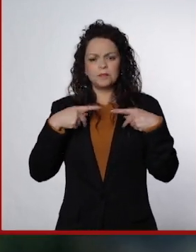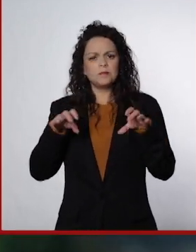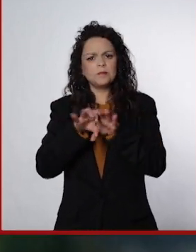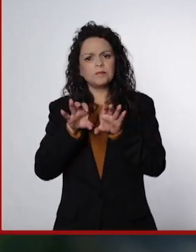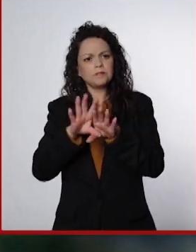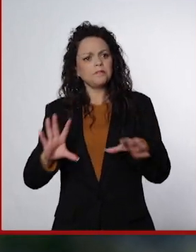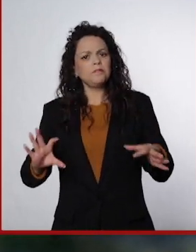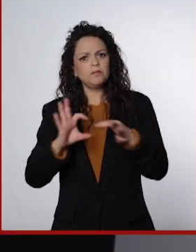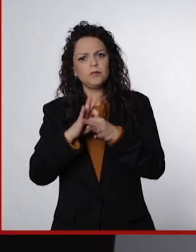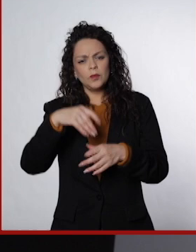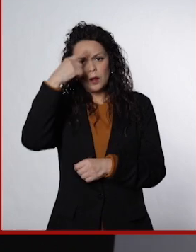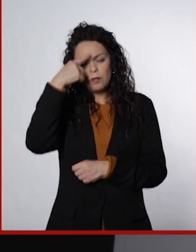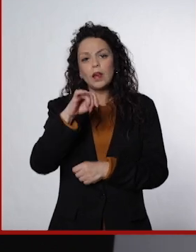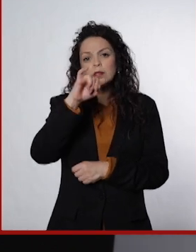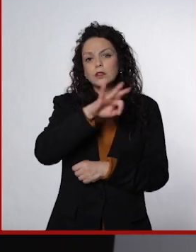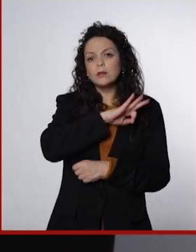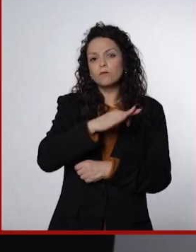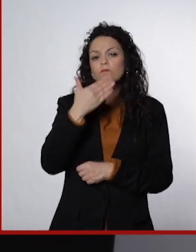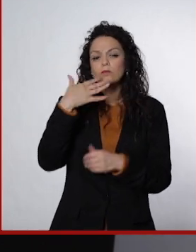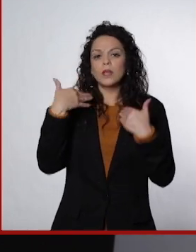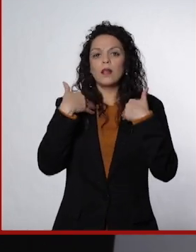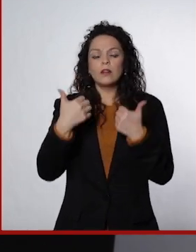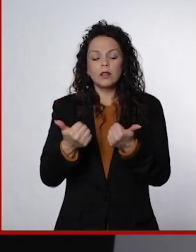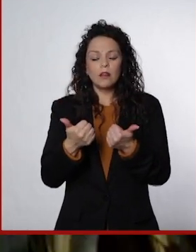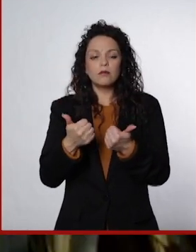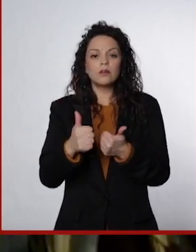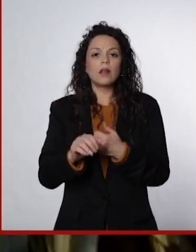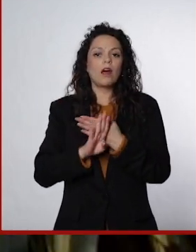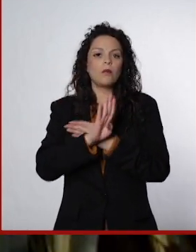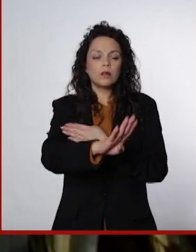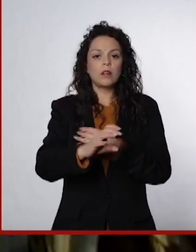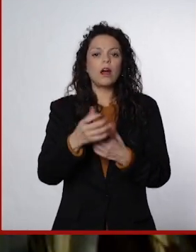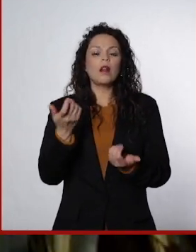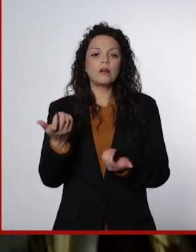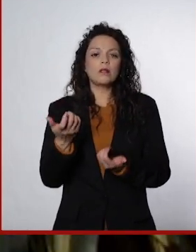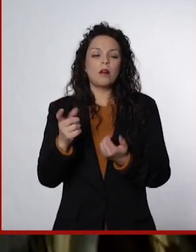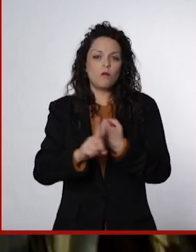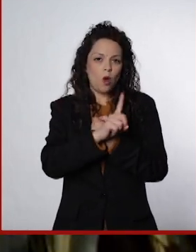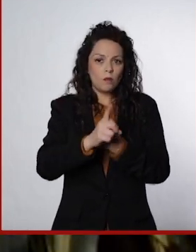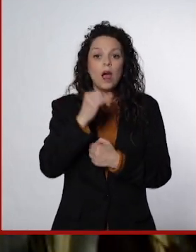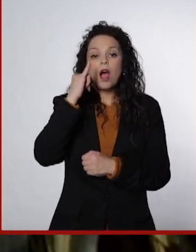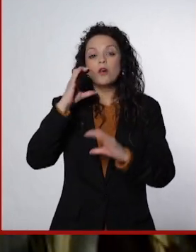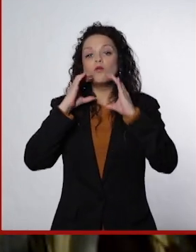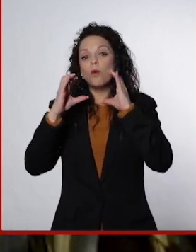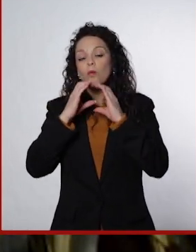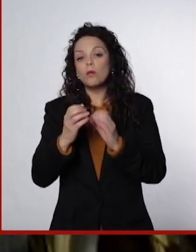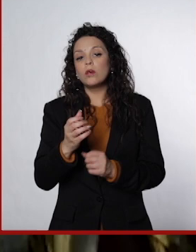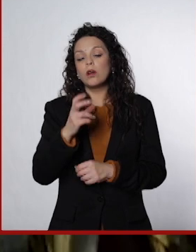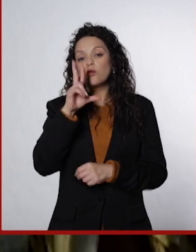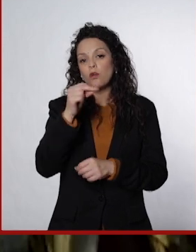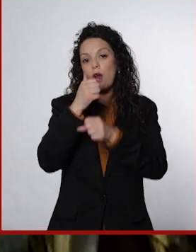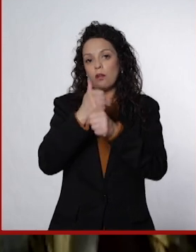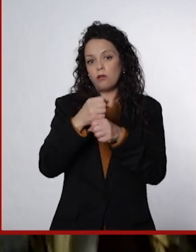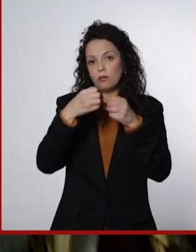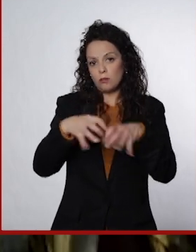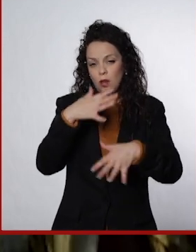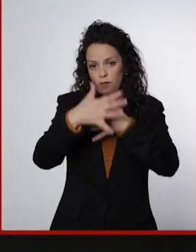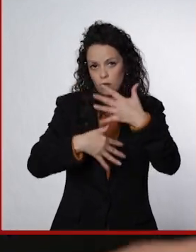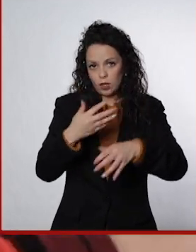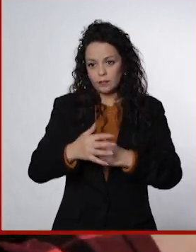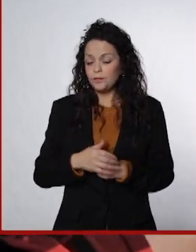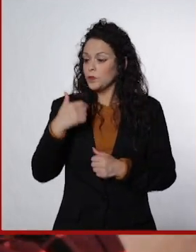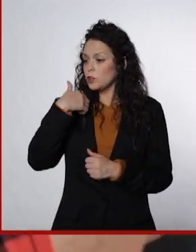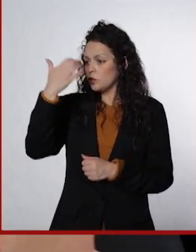no violenta? ¿De qué manera? Yo creo que influye relativamente, porque conozco gente bastante joven que lo puede hacer muy bien